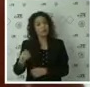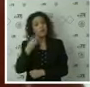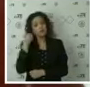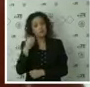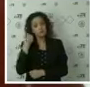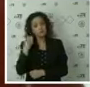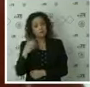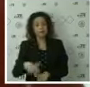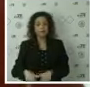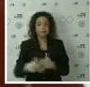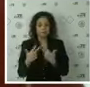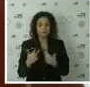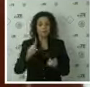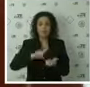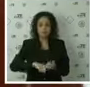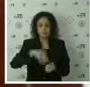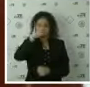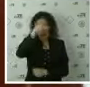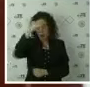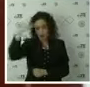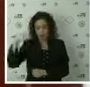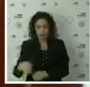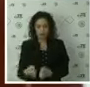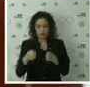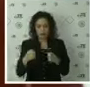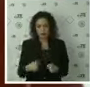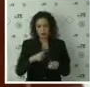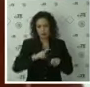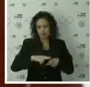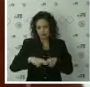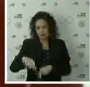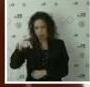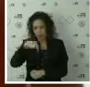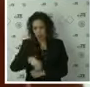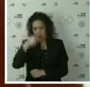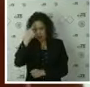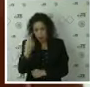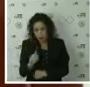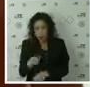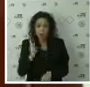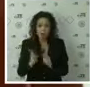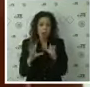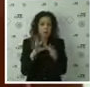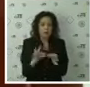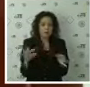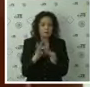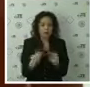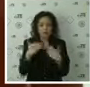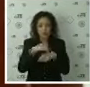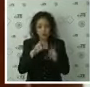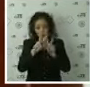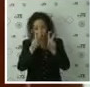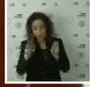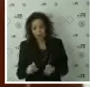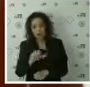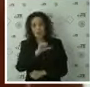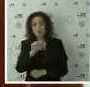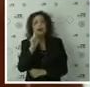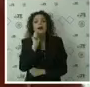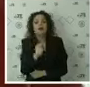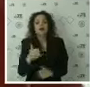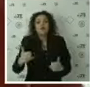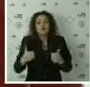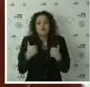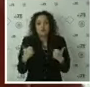así, adultos, donde nos sentamos adultos para platicar temas inmersos de juventudes